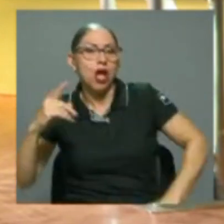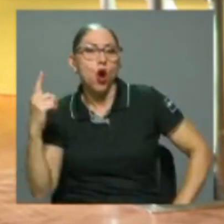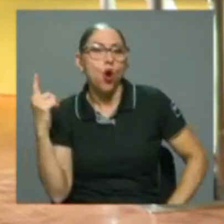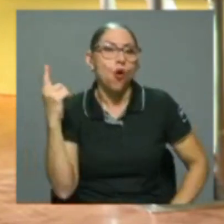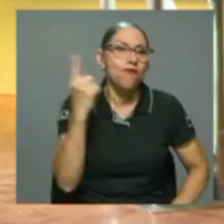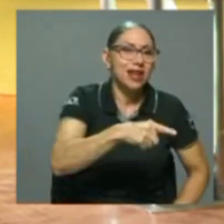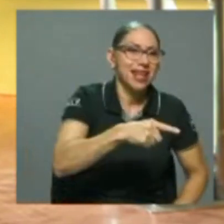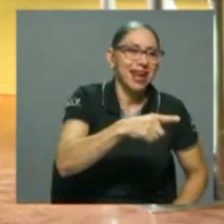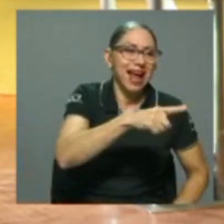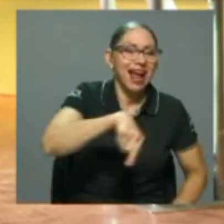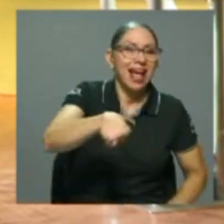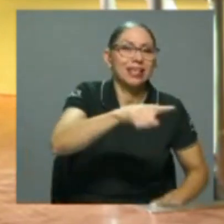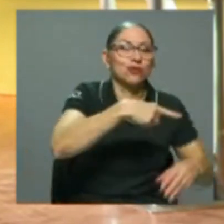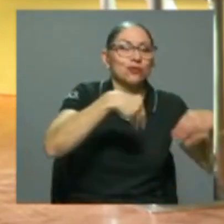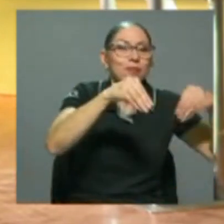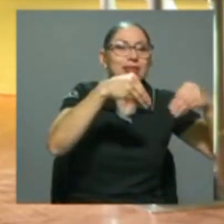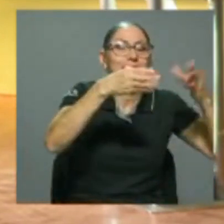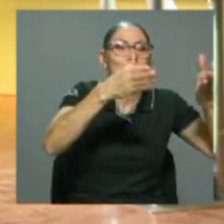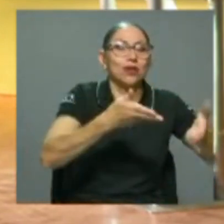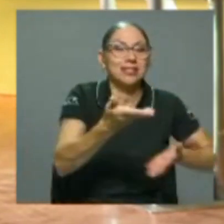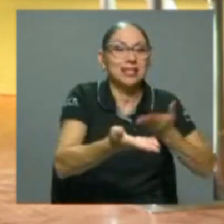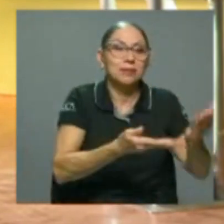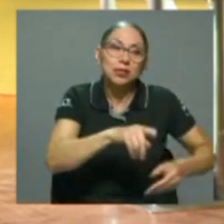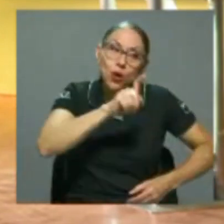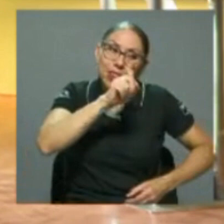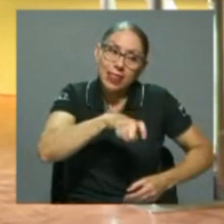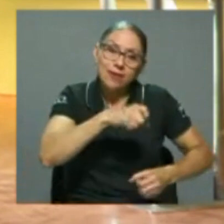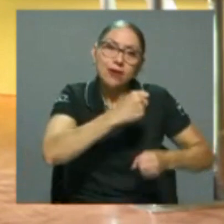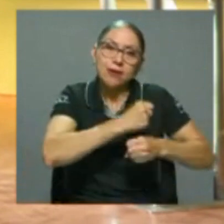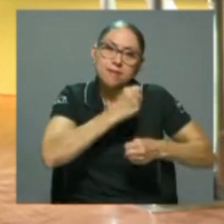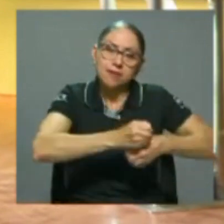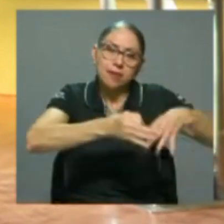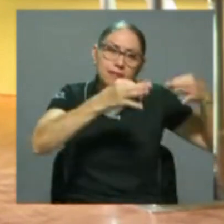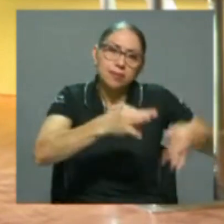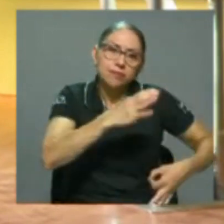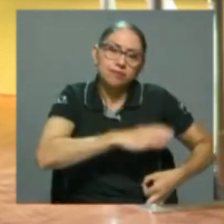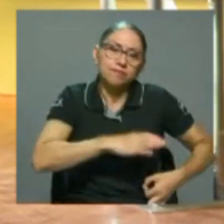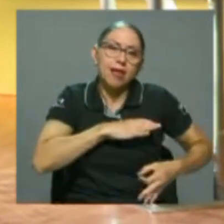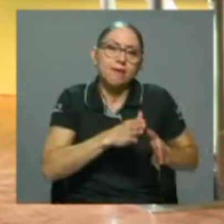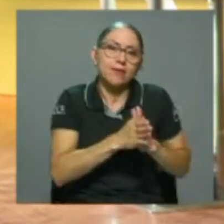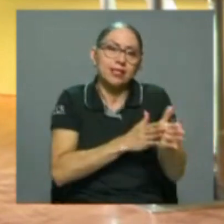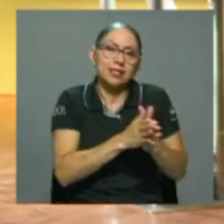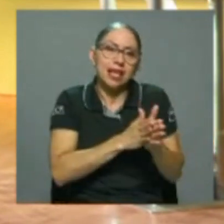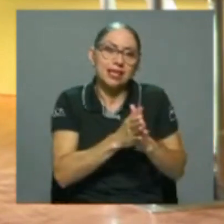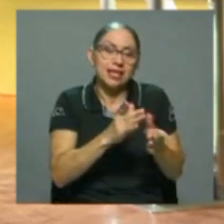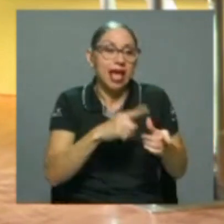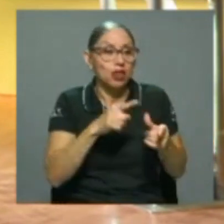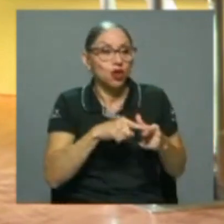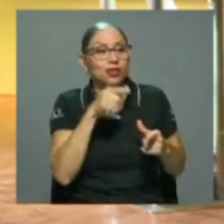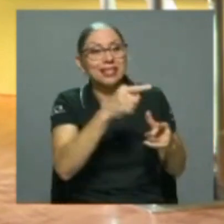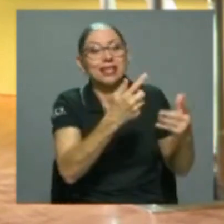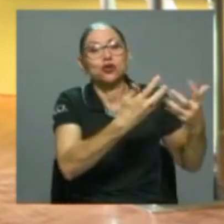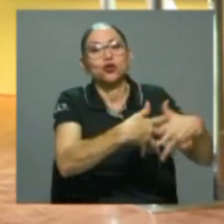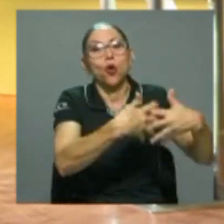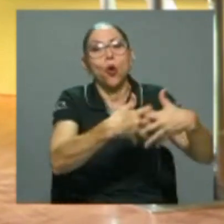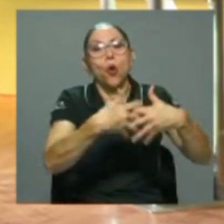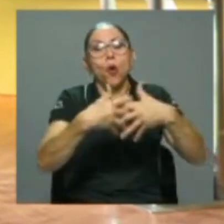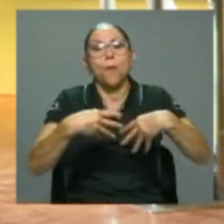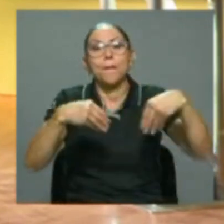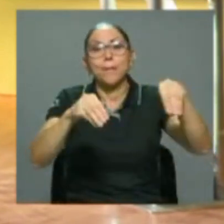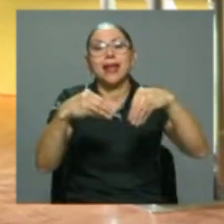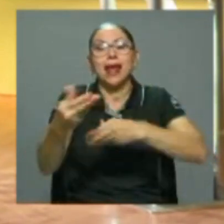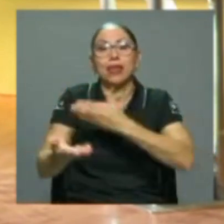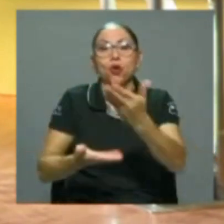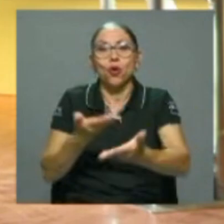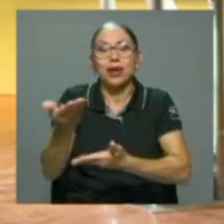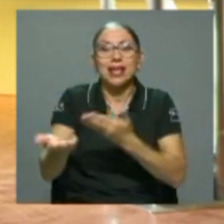y consecuentemente eso hace que estos operadores tiendan a buscar